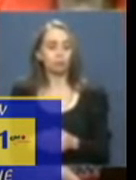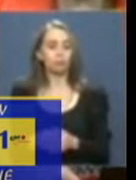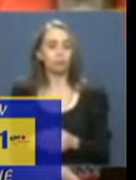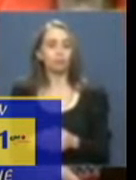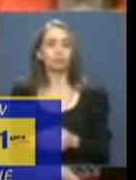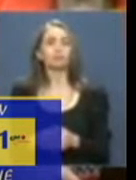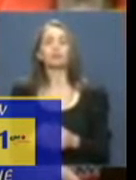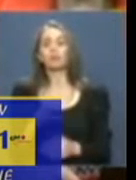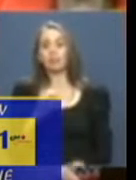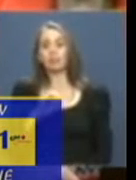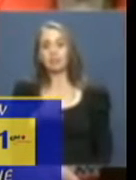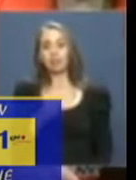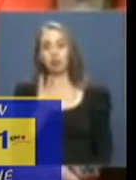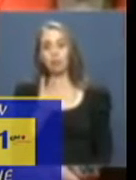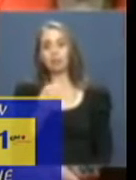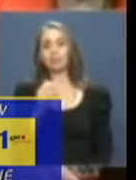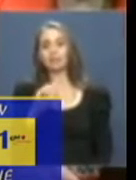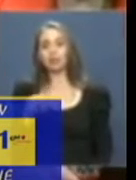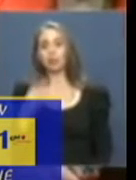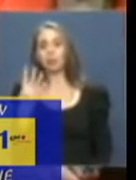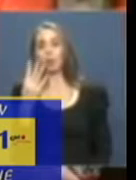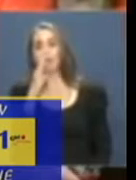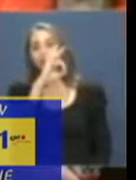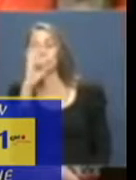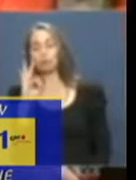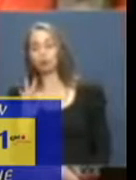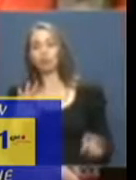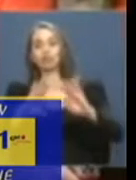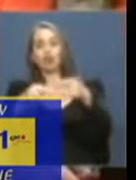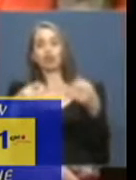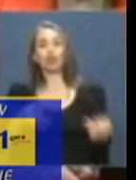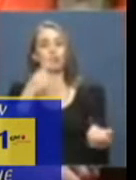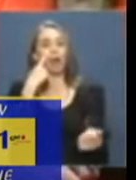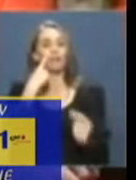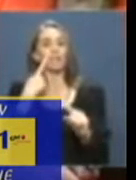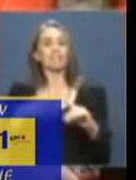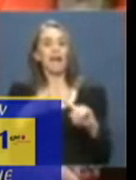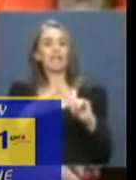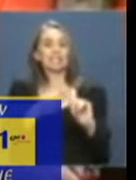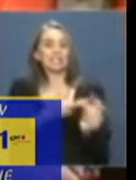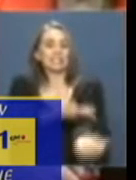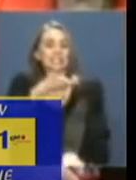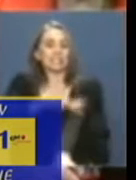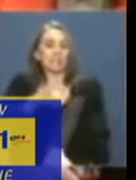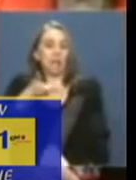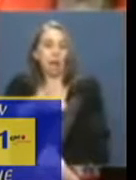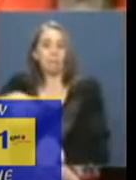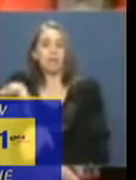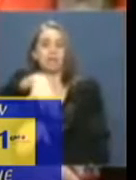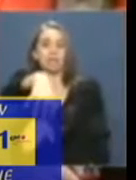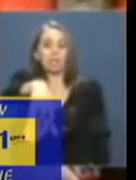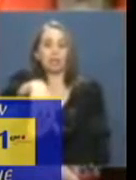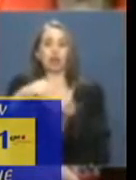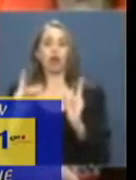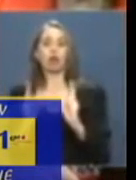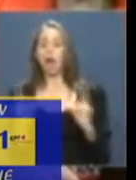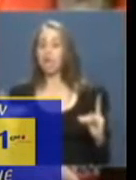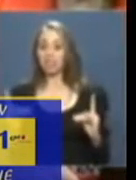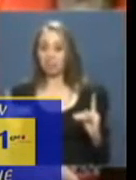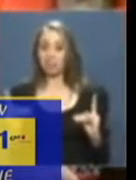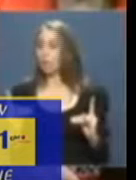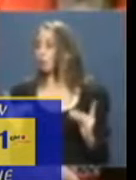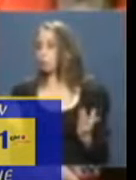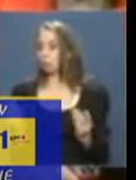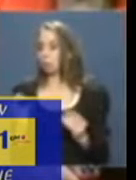03 04 por ciento del total de exámenes que se han realizado en la región de dicen evidentemente no podemos tener certeza